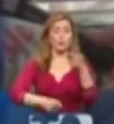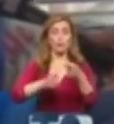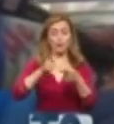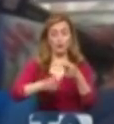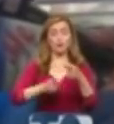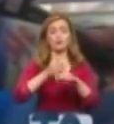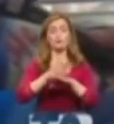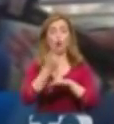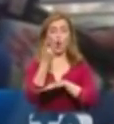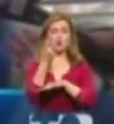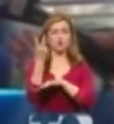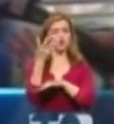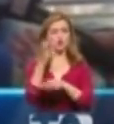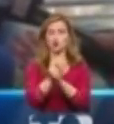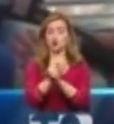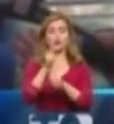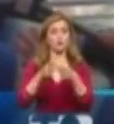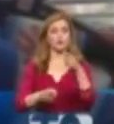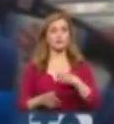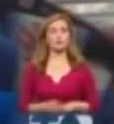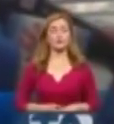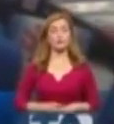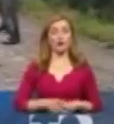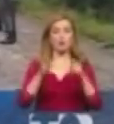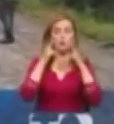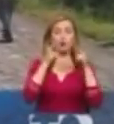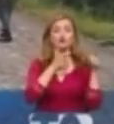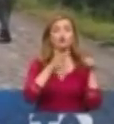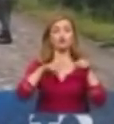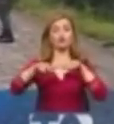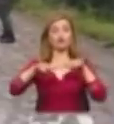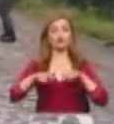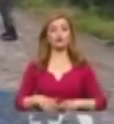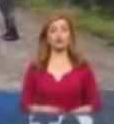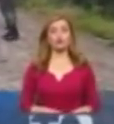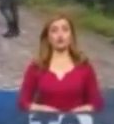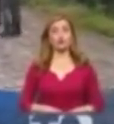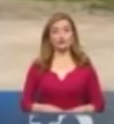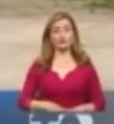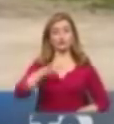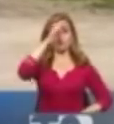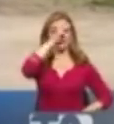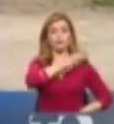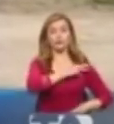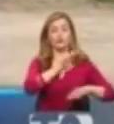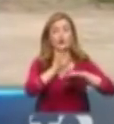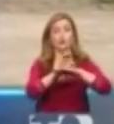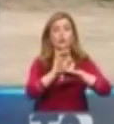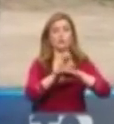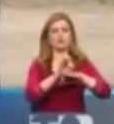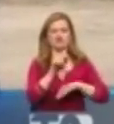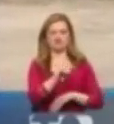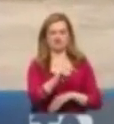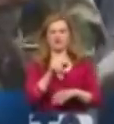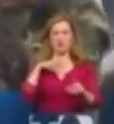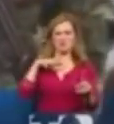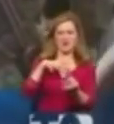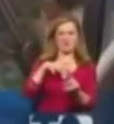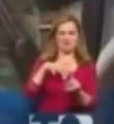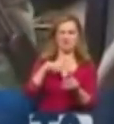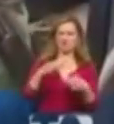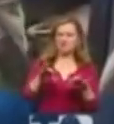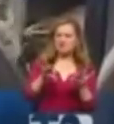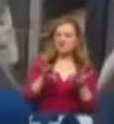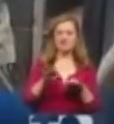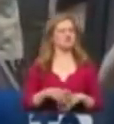estas personas, realizar algunos patrullajes en la zona rural. Por su parte, el ejército ecuatoriano resta importancia a estas amenazas